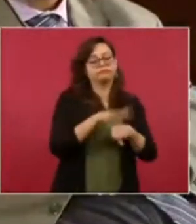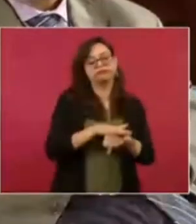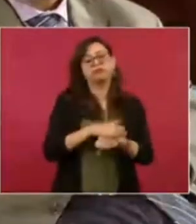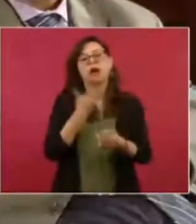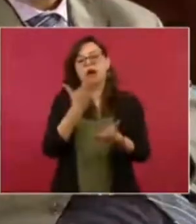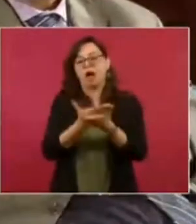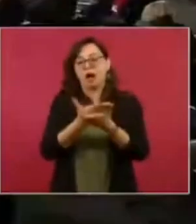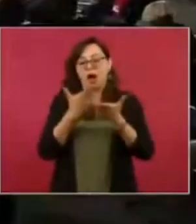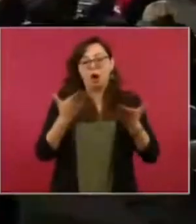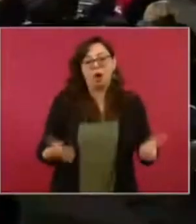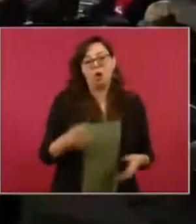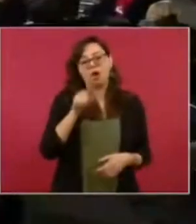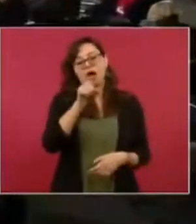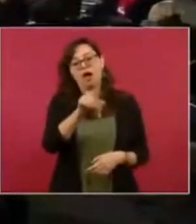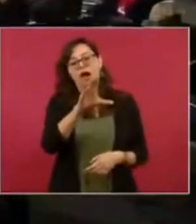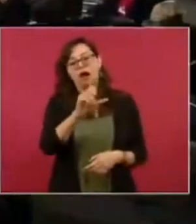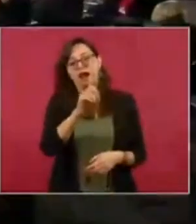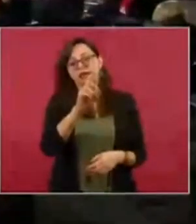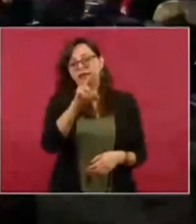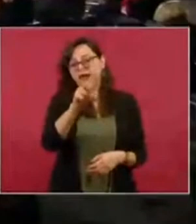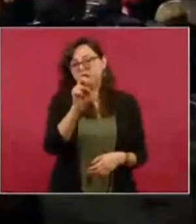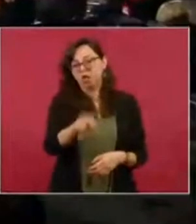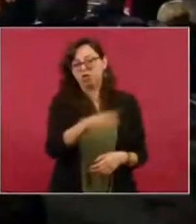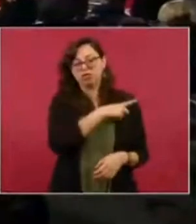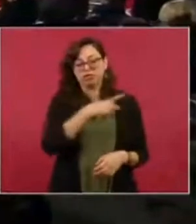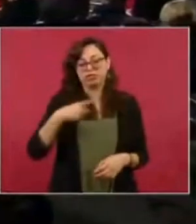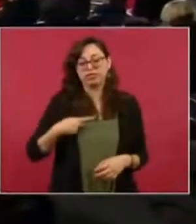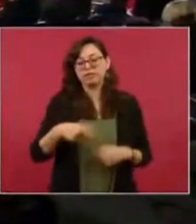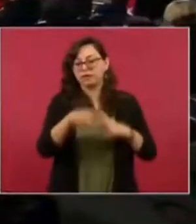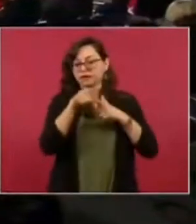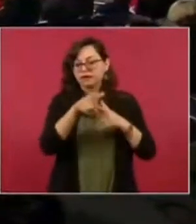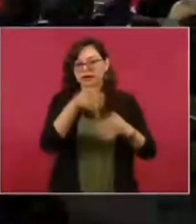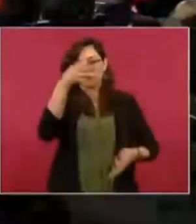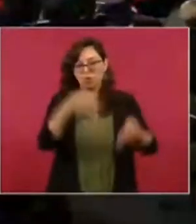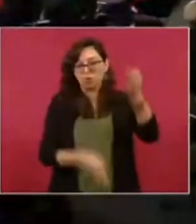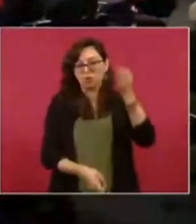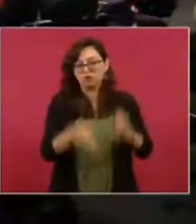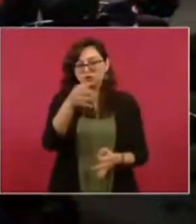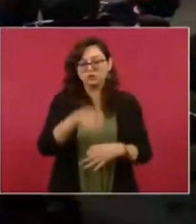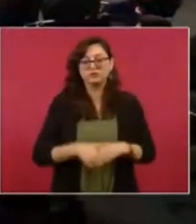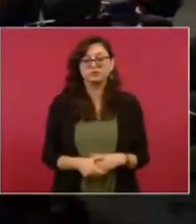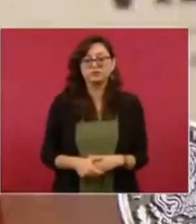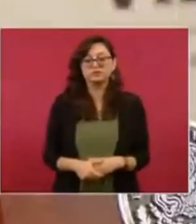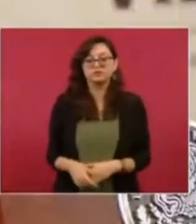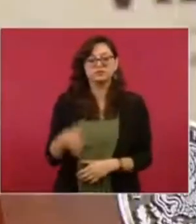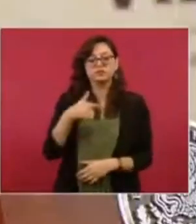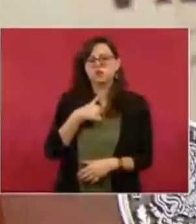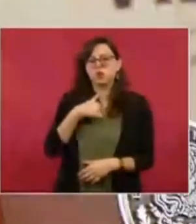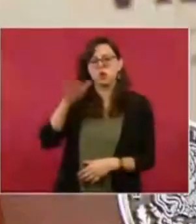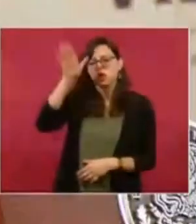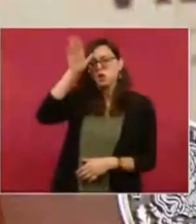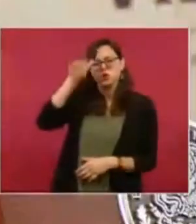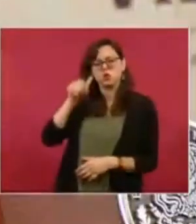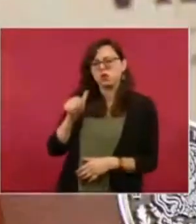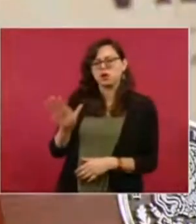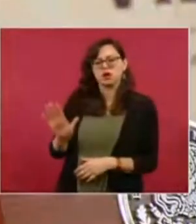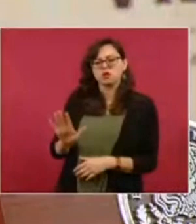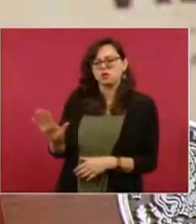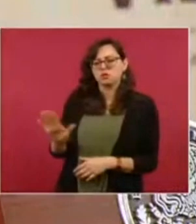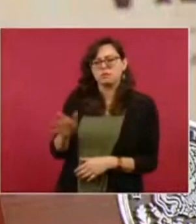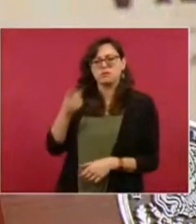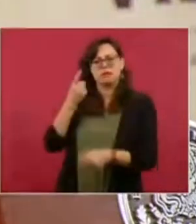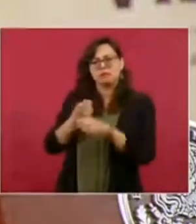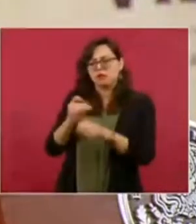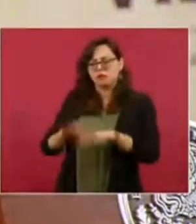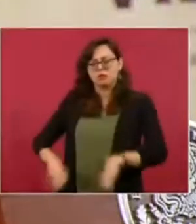mientras en Estados Unidos se lleva a cabo este juicio contra Genaro García Luna aquí autoridades del poder judicial